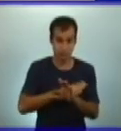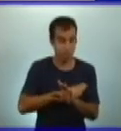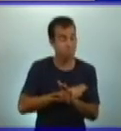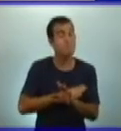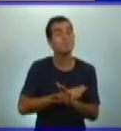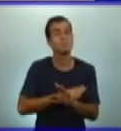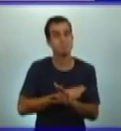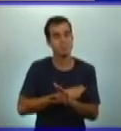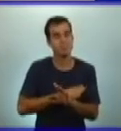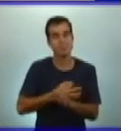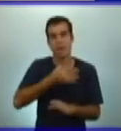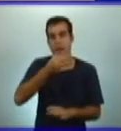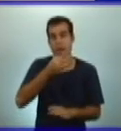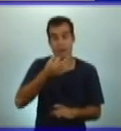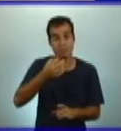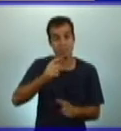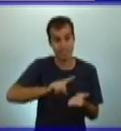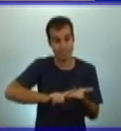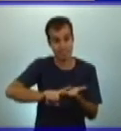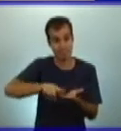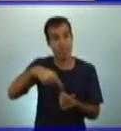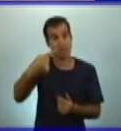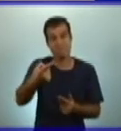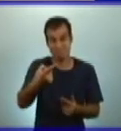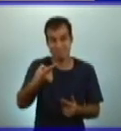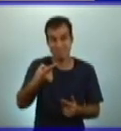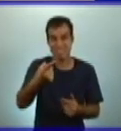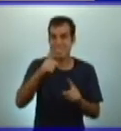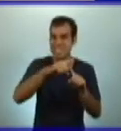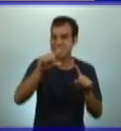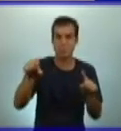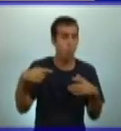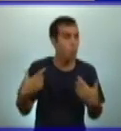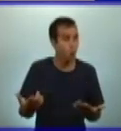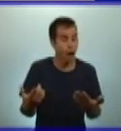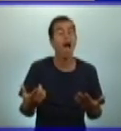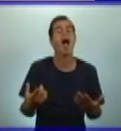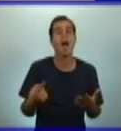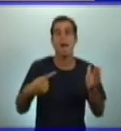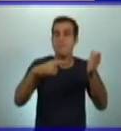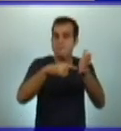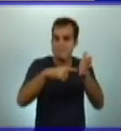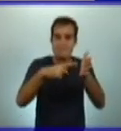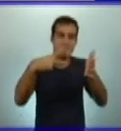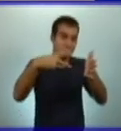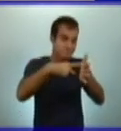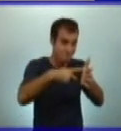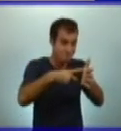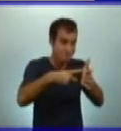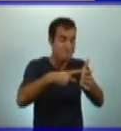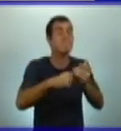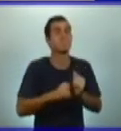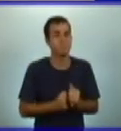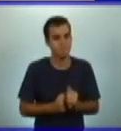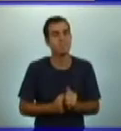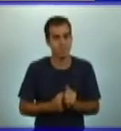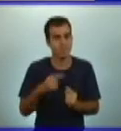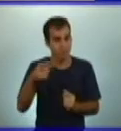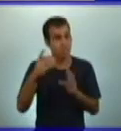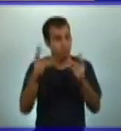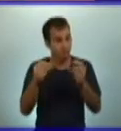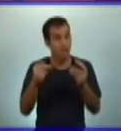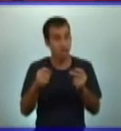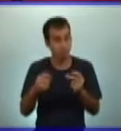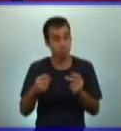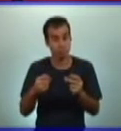que anunciarles que la próxima semana vamos a estar trabajando la multiplicación y división, las otras dos operaciones de cálculo que ya